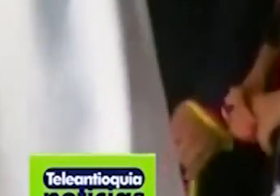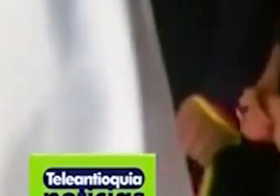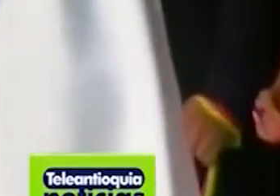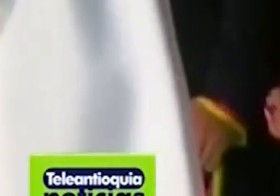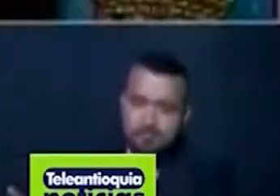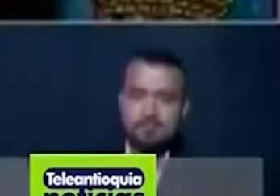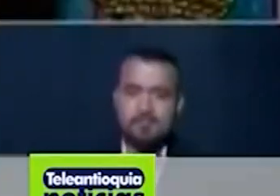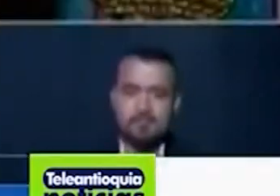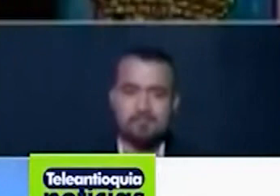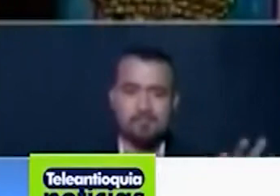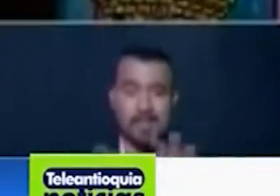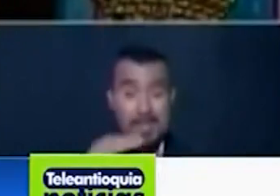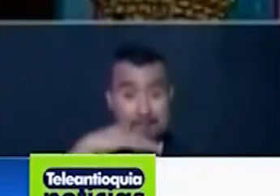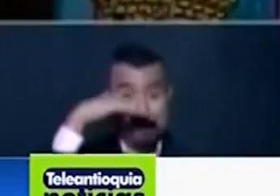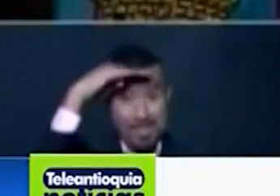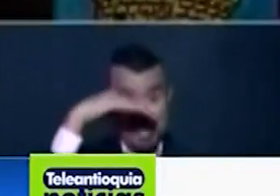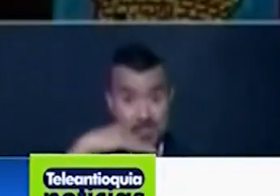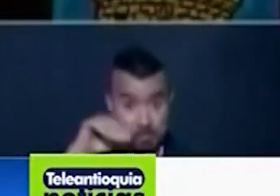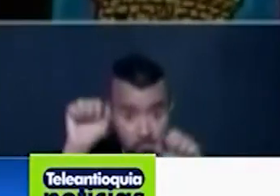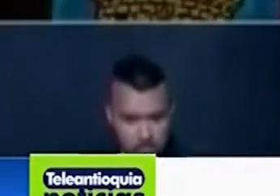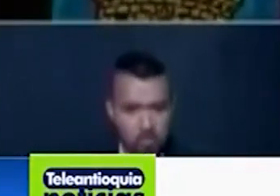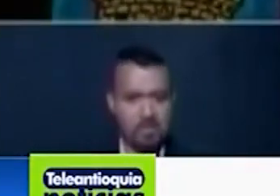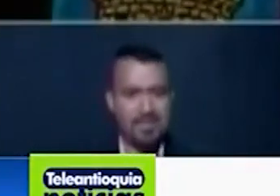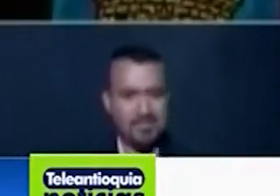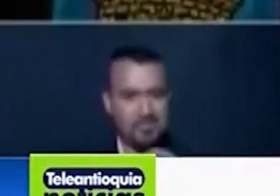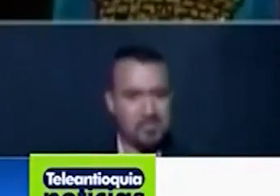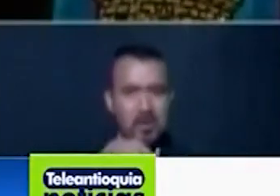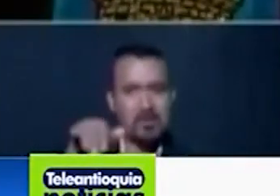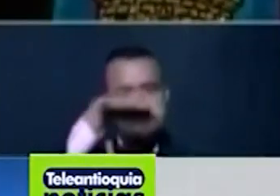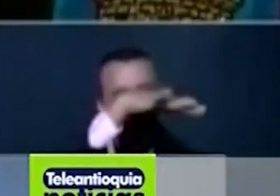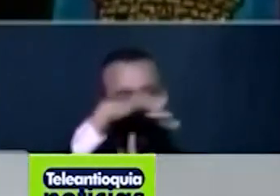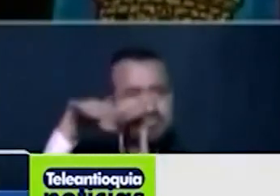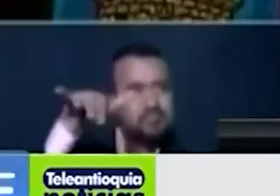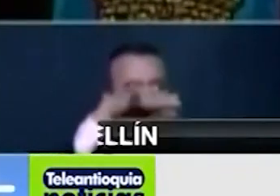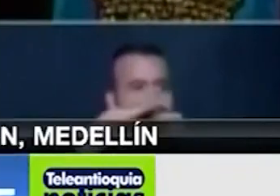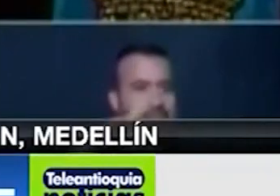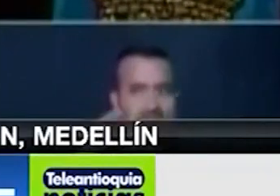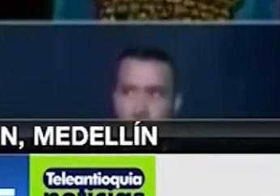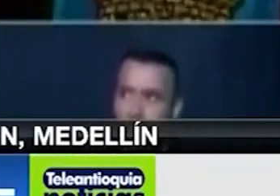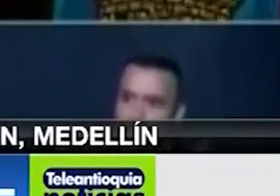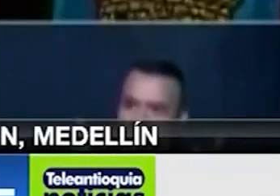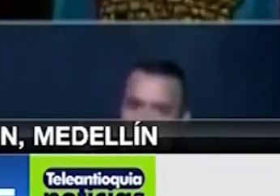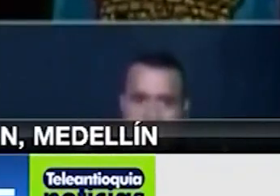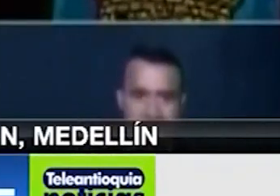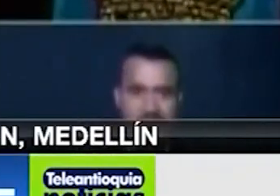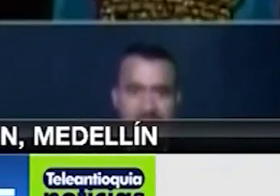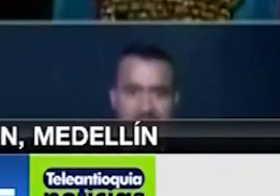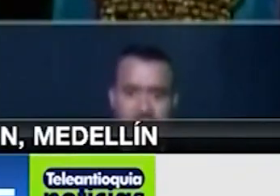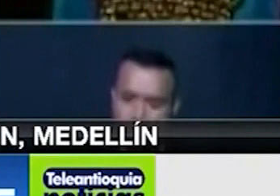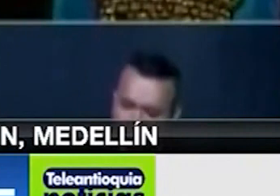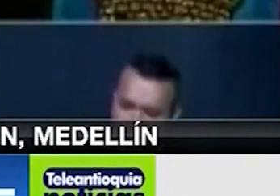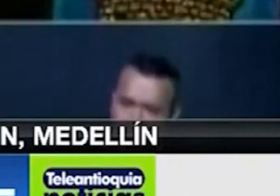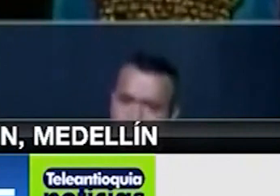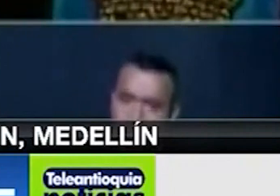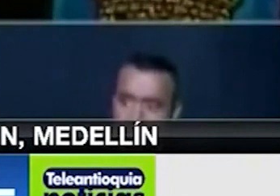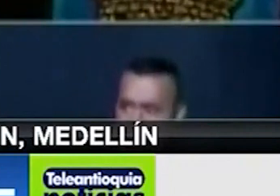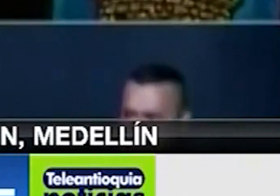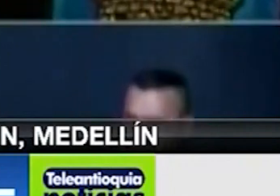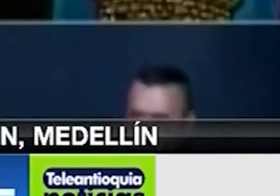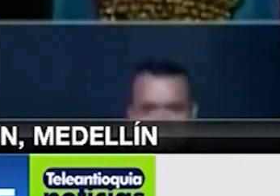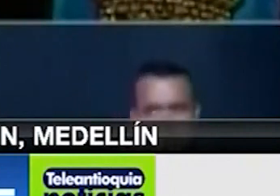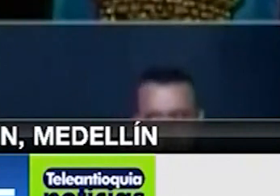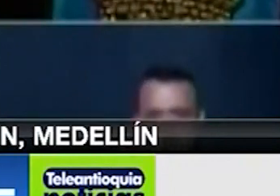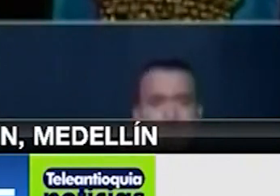mandatario. Para emprender de nuevo los grandes proyectos de ciudad, el tranvía del 80, el tren